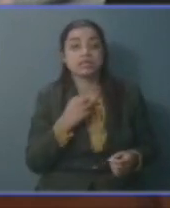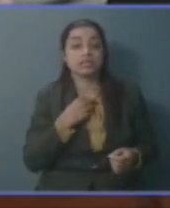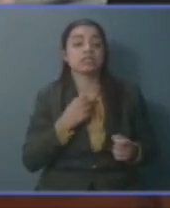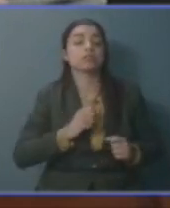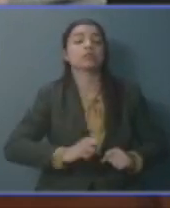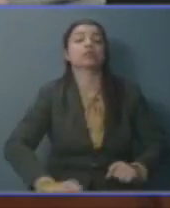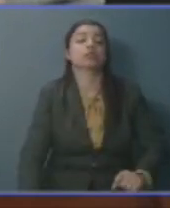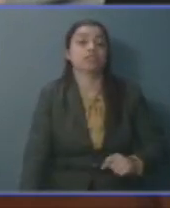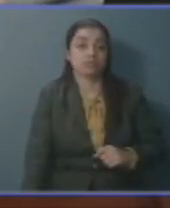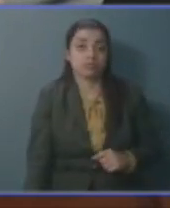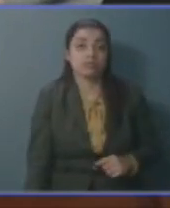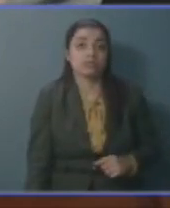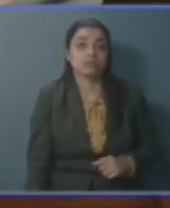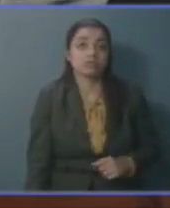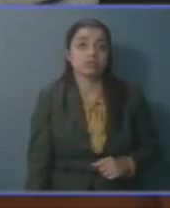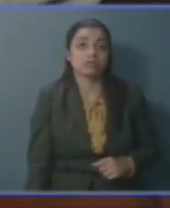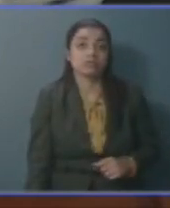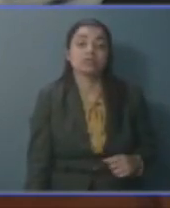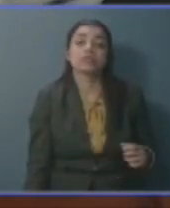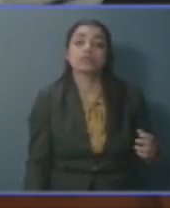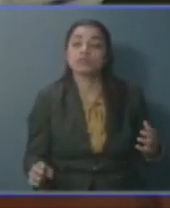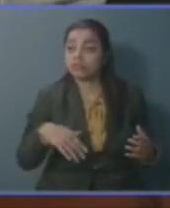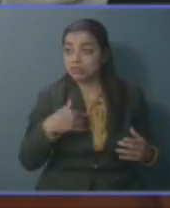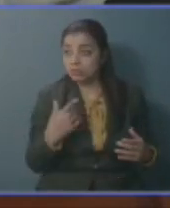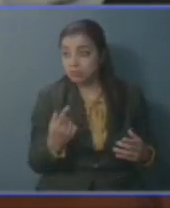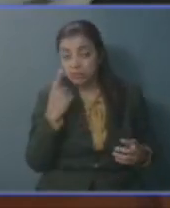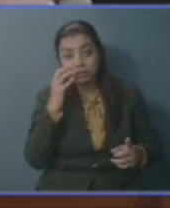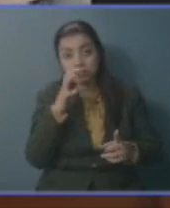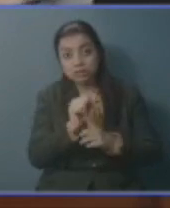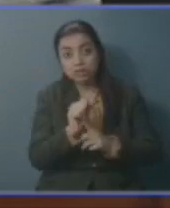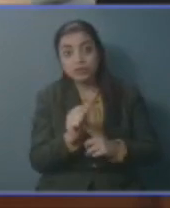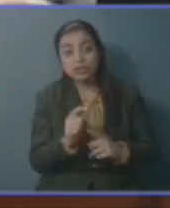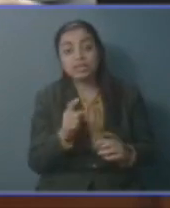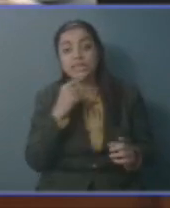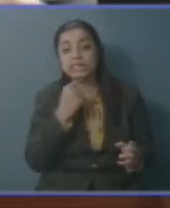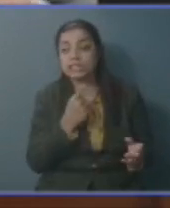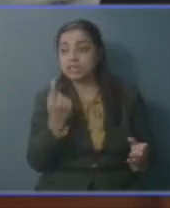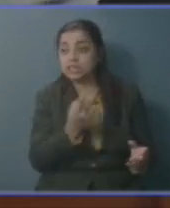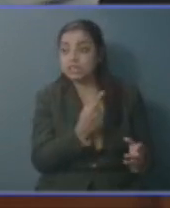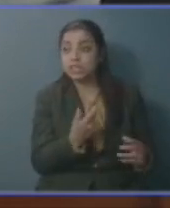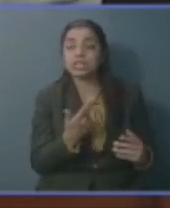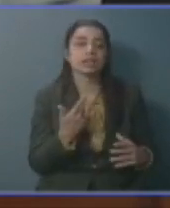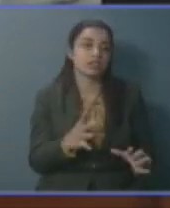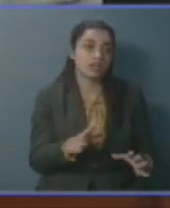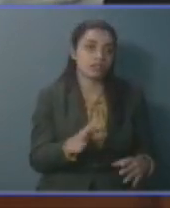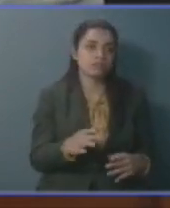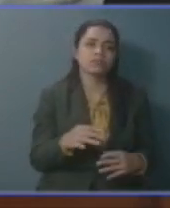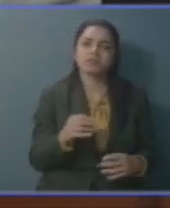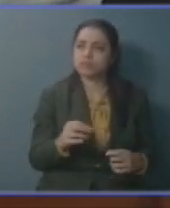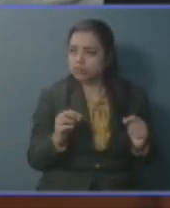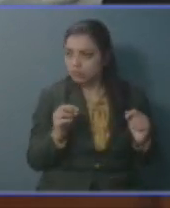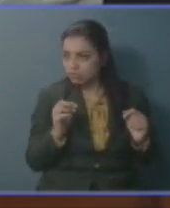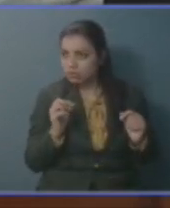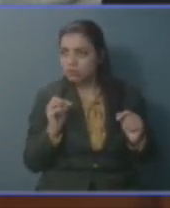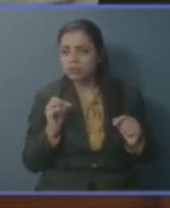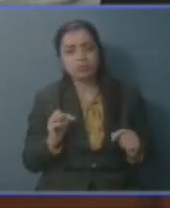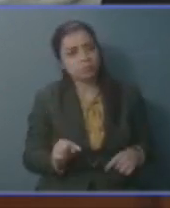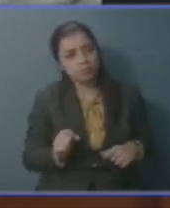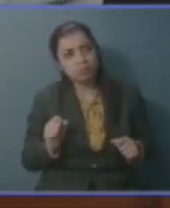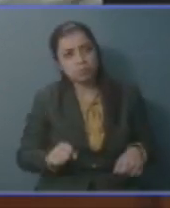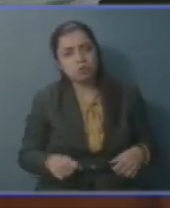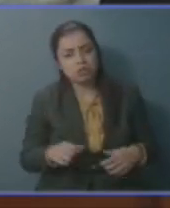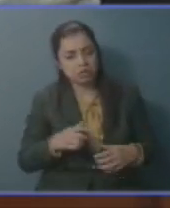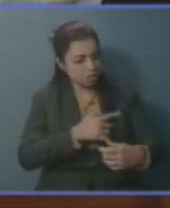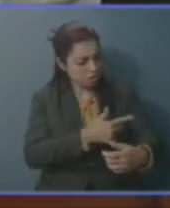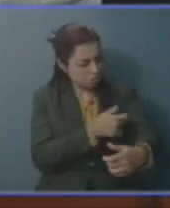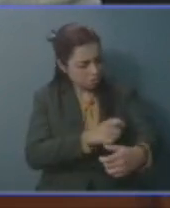muriendo, y se identificarían aquellas que ya lo tuvieron y que podrían ser donantes de plasma.